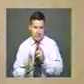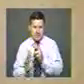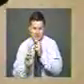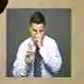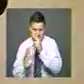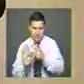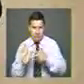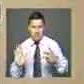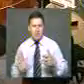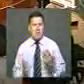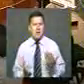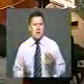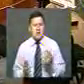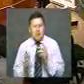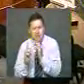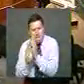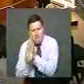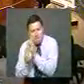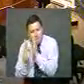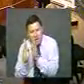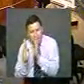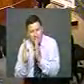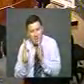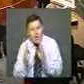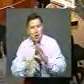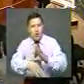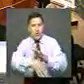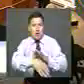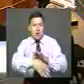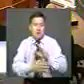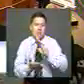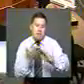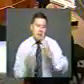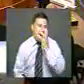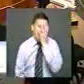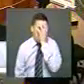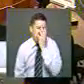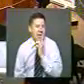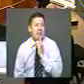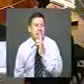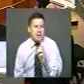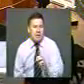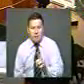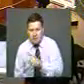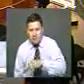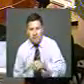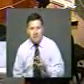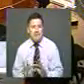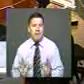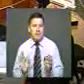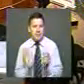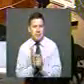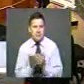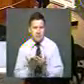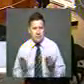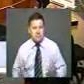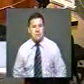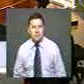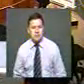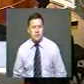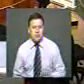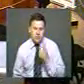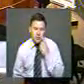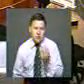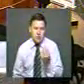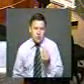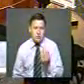Corte y hacer un desglose. Doctor, me da pena decir que en ese desglose gasté